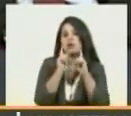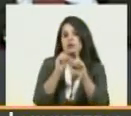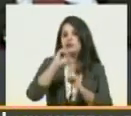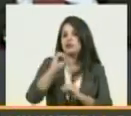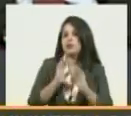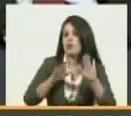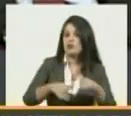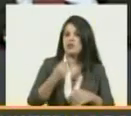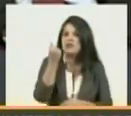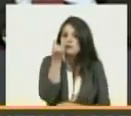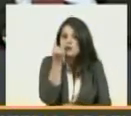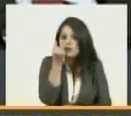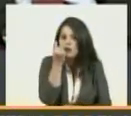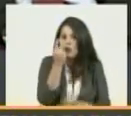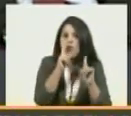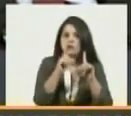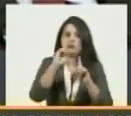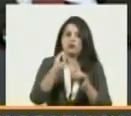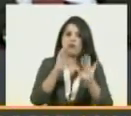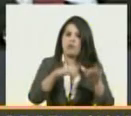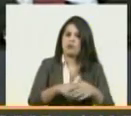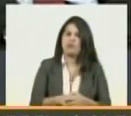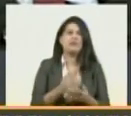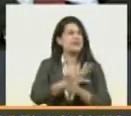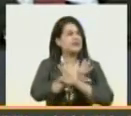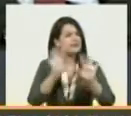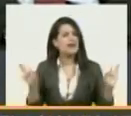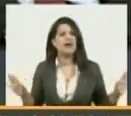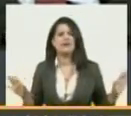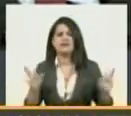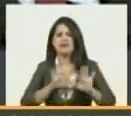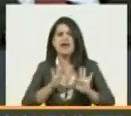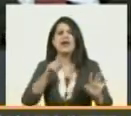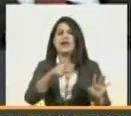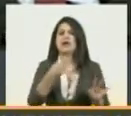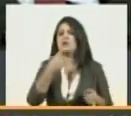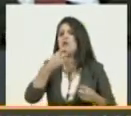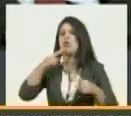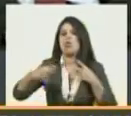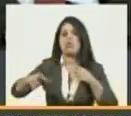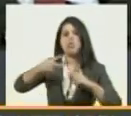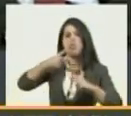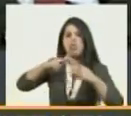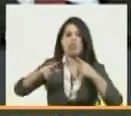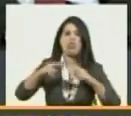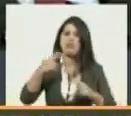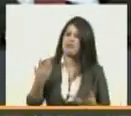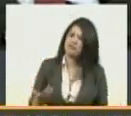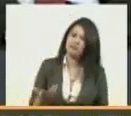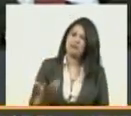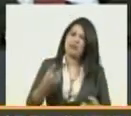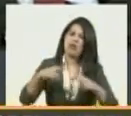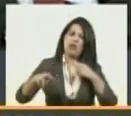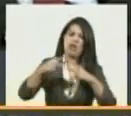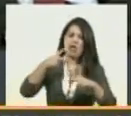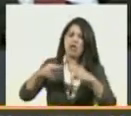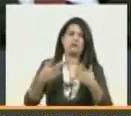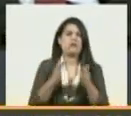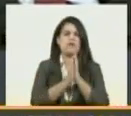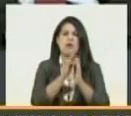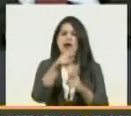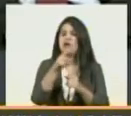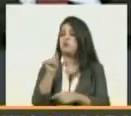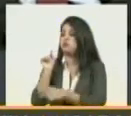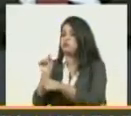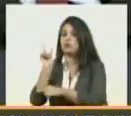11%? Desistan de esa doble postura, de la doble moral, del sesgo contra